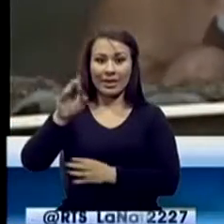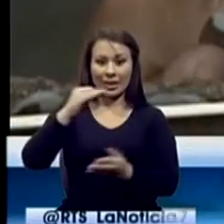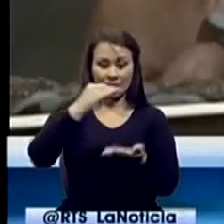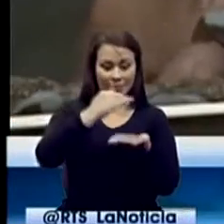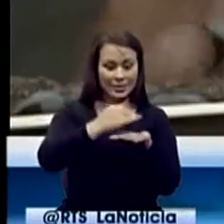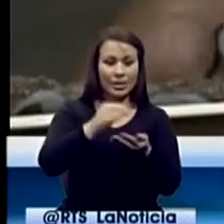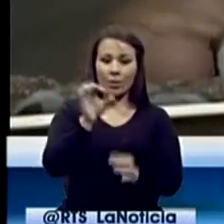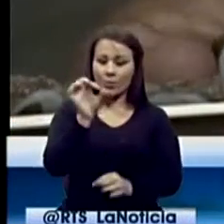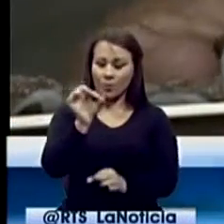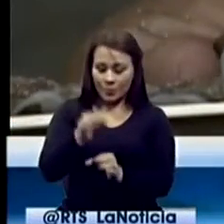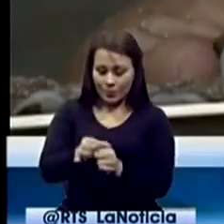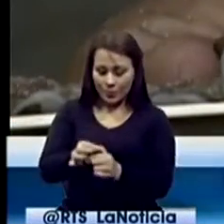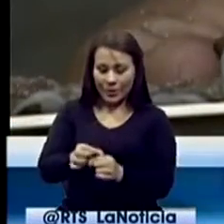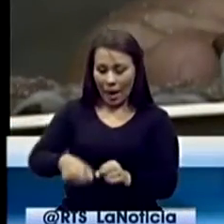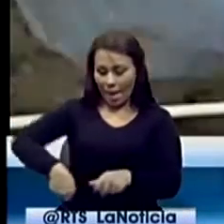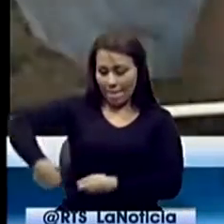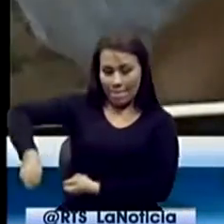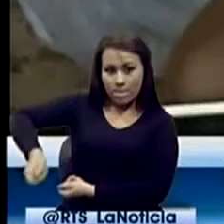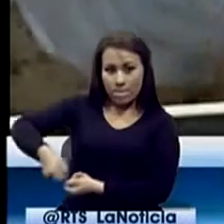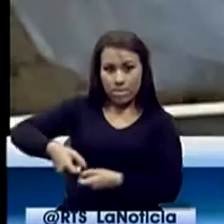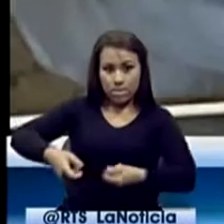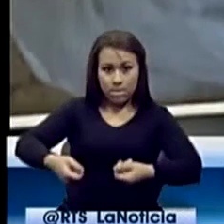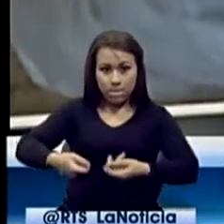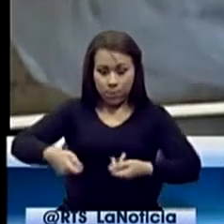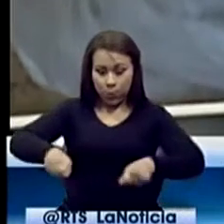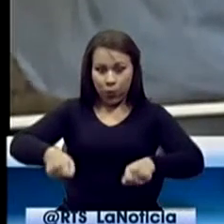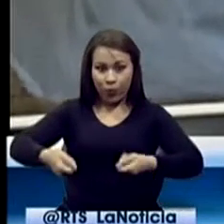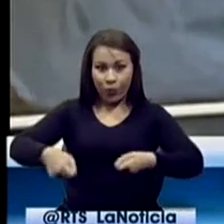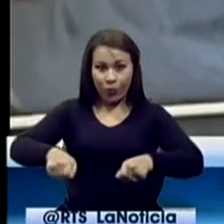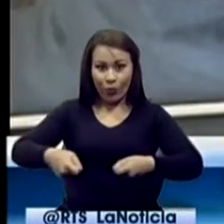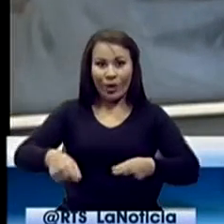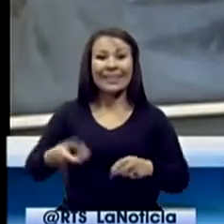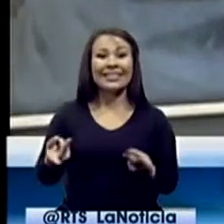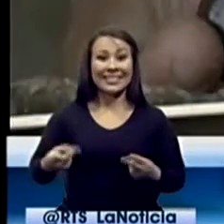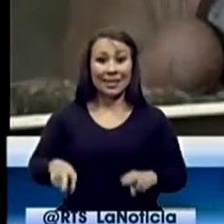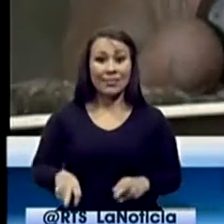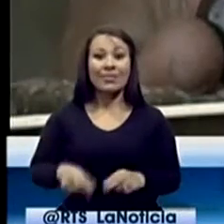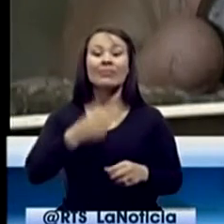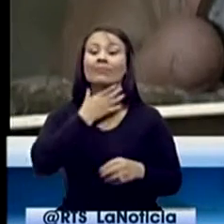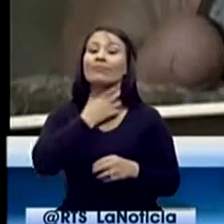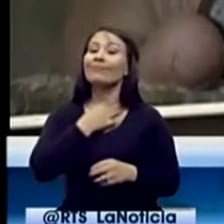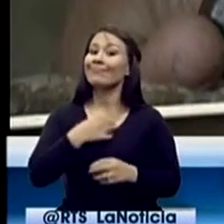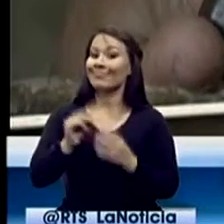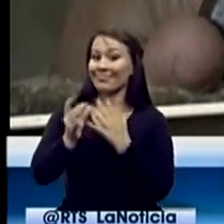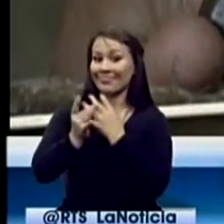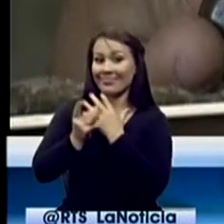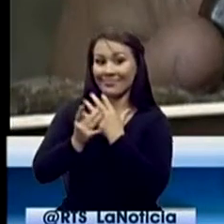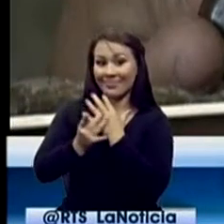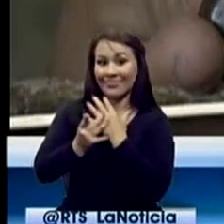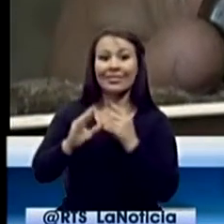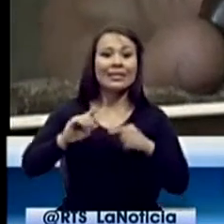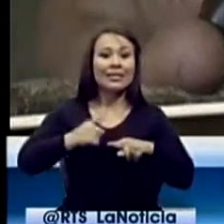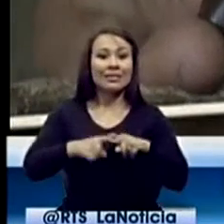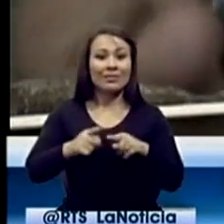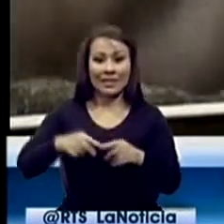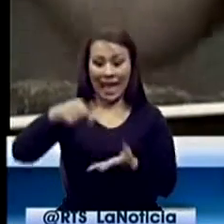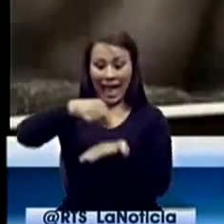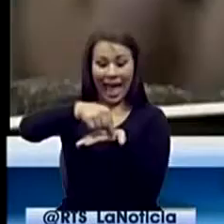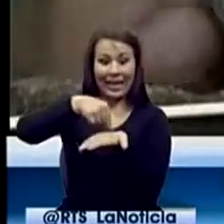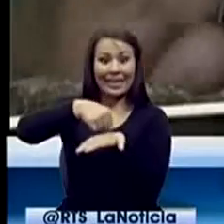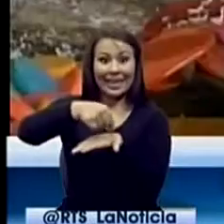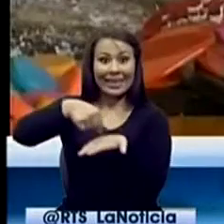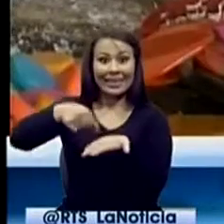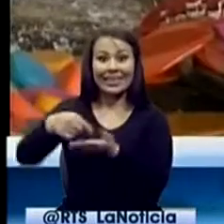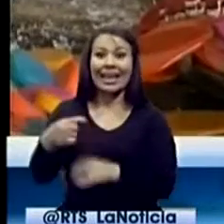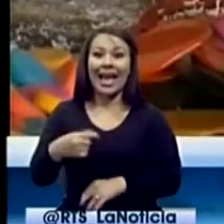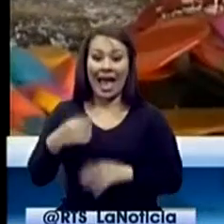pepitas de futbolín, aretes, rosarios, todo lo que es bisutería, adornos. Hacemos de todo, ajedrez,